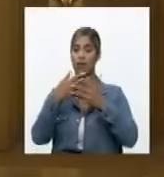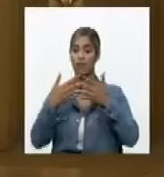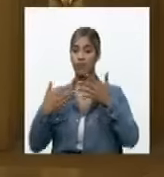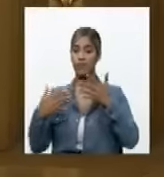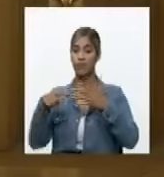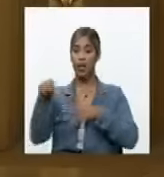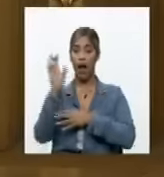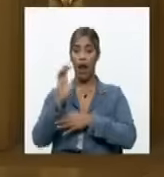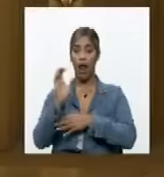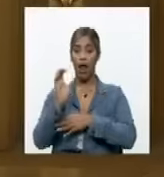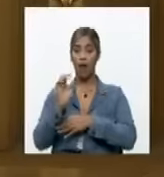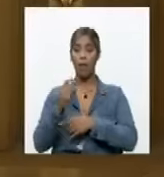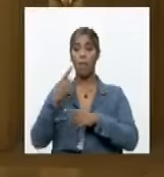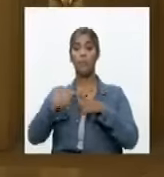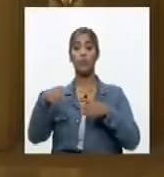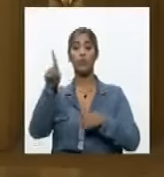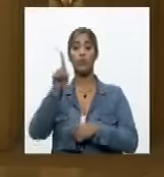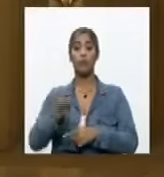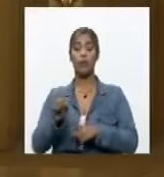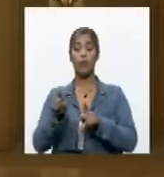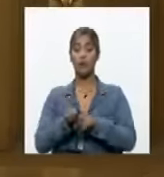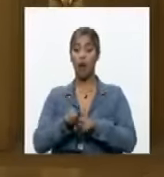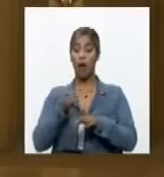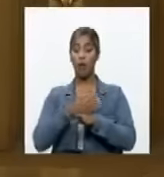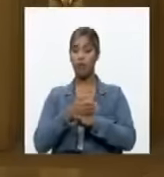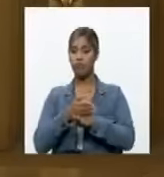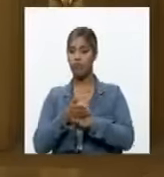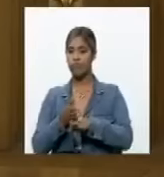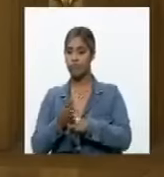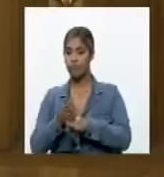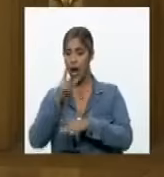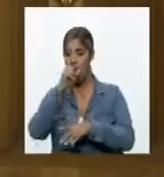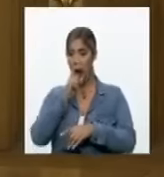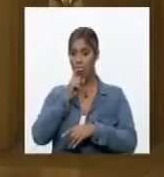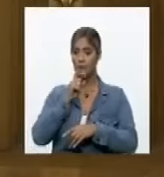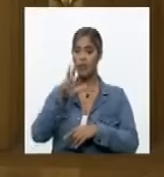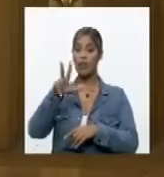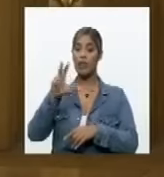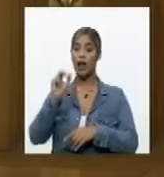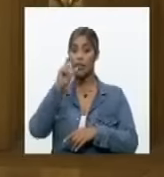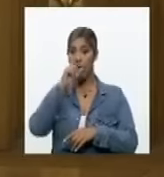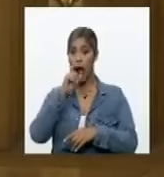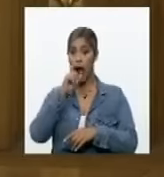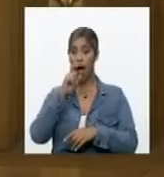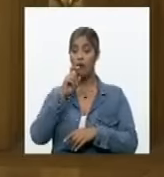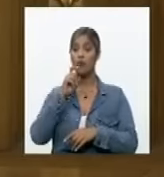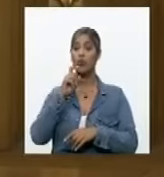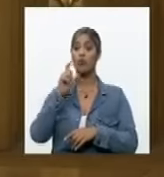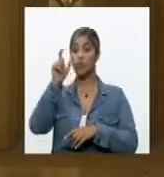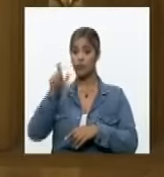Pero también fue, con poco más de 30 años, el maestro del joven Bolívar,